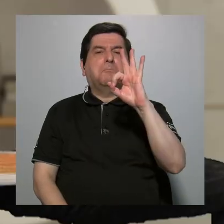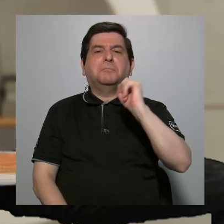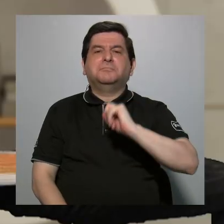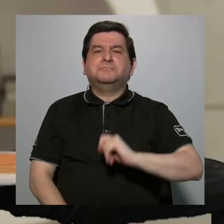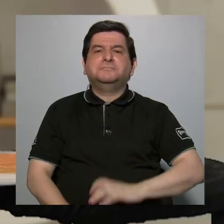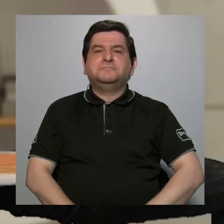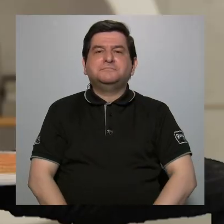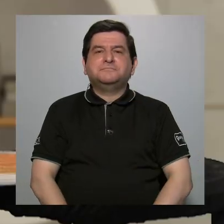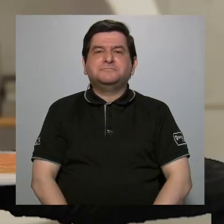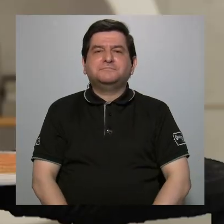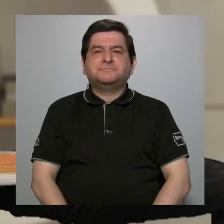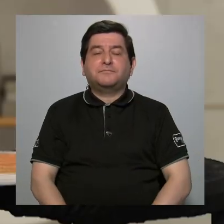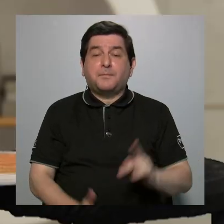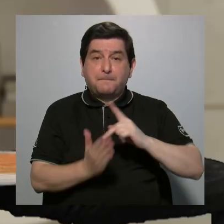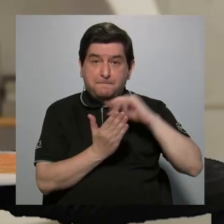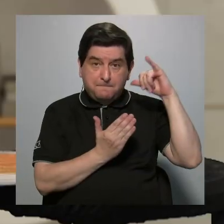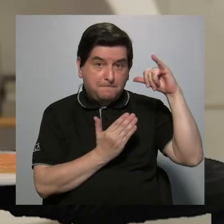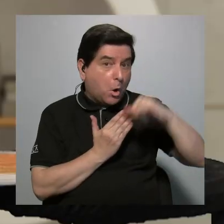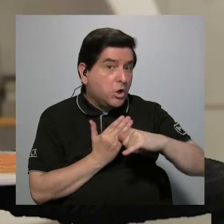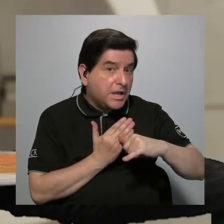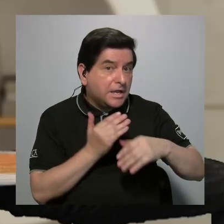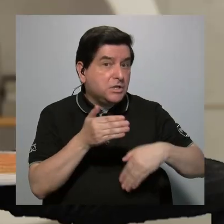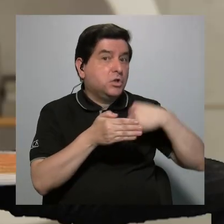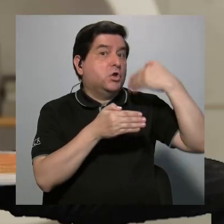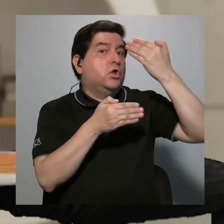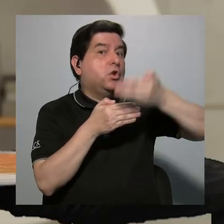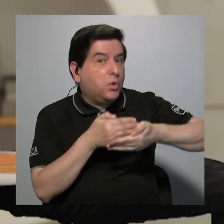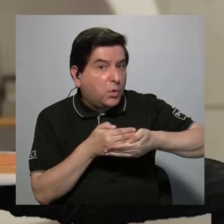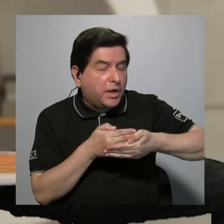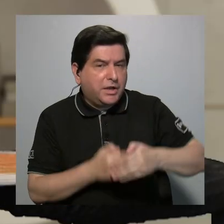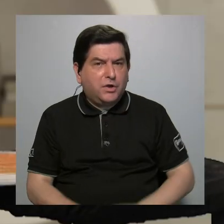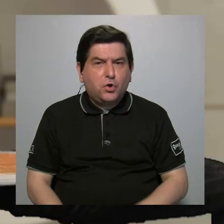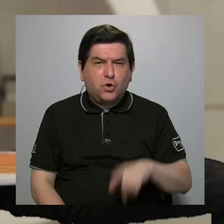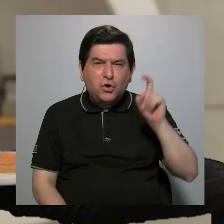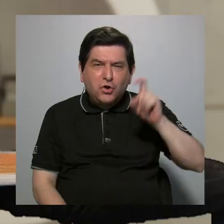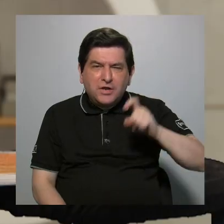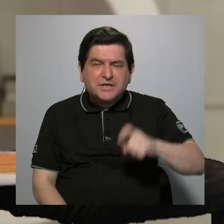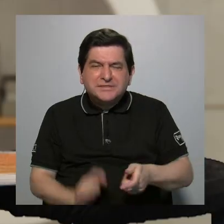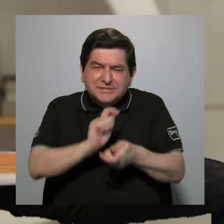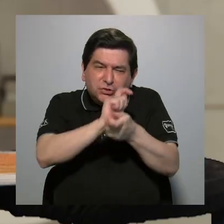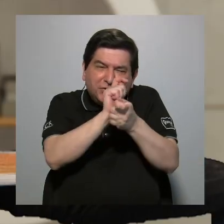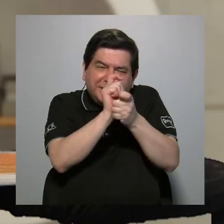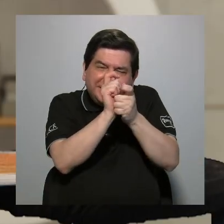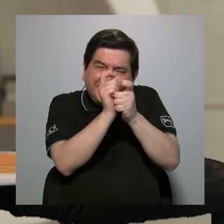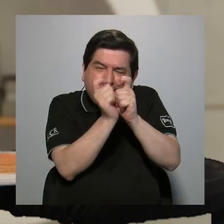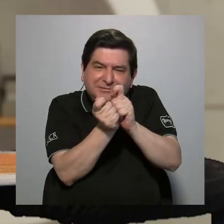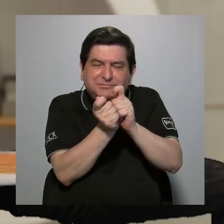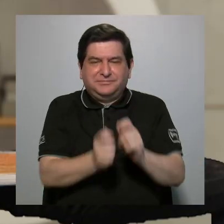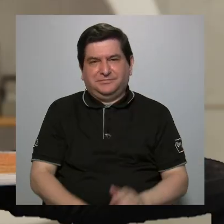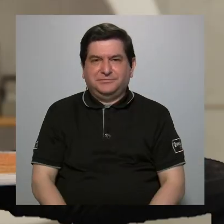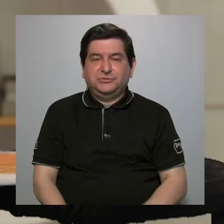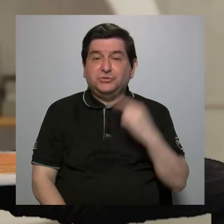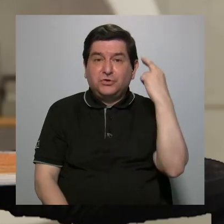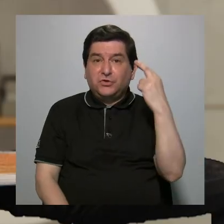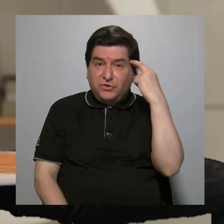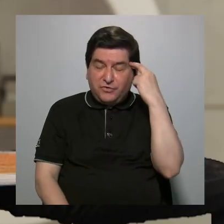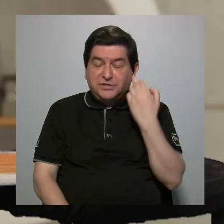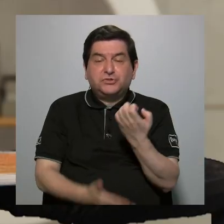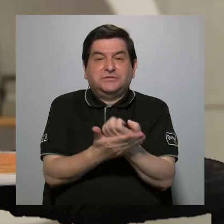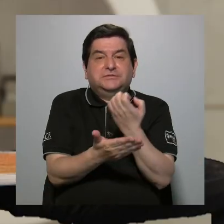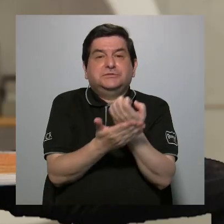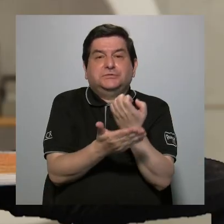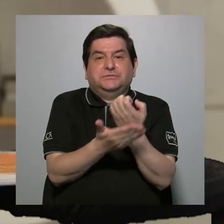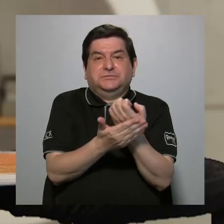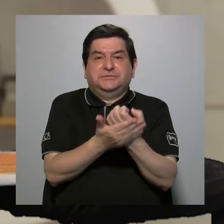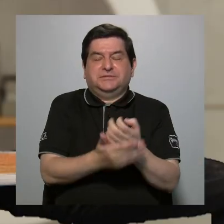escogió. El proyecto posteriormente tuvo que sufrir algunas modificaciones por cuestiones de